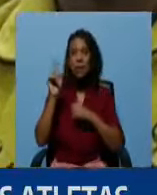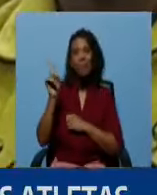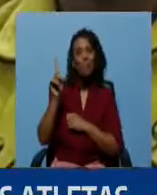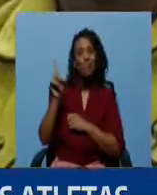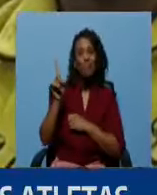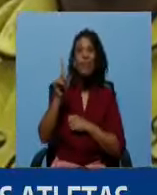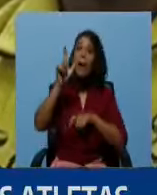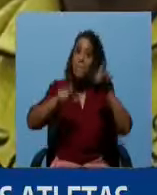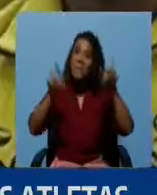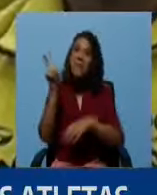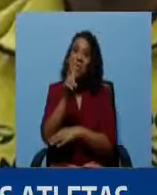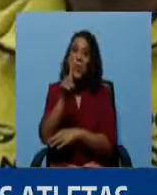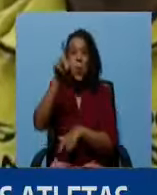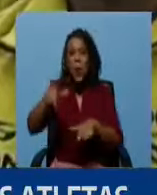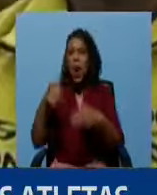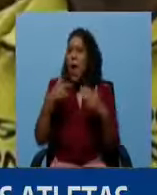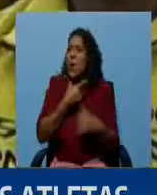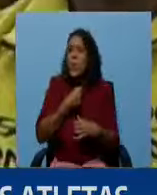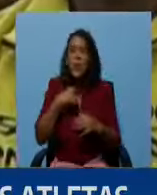los venezolanos somos muy rumberos.